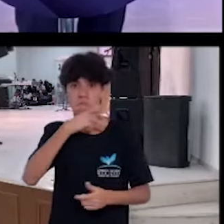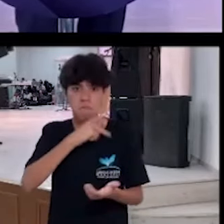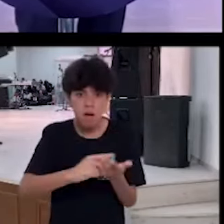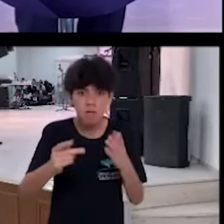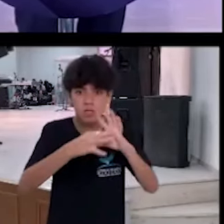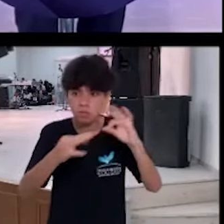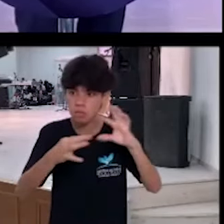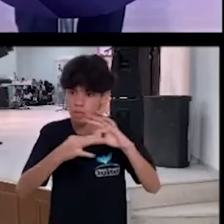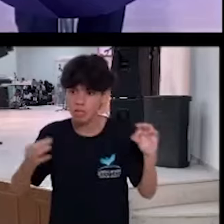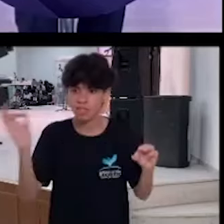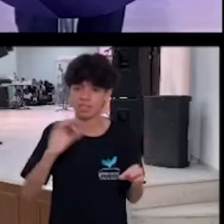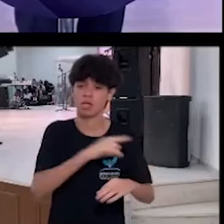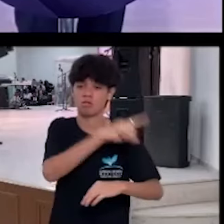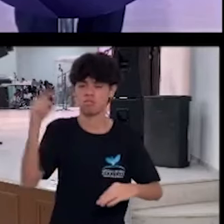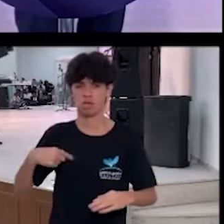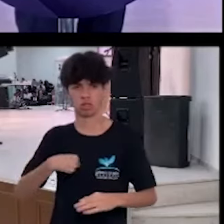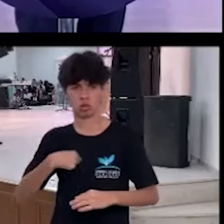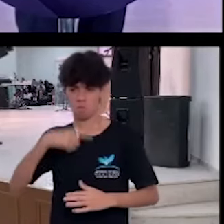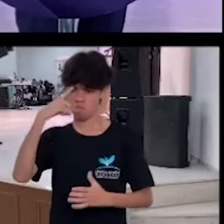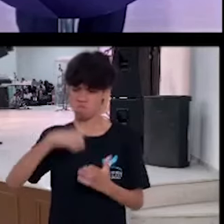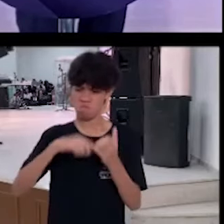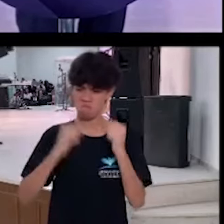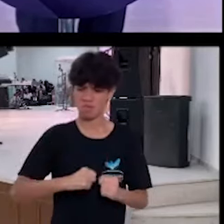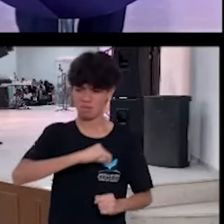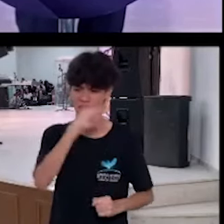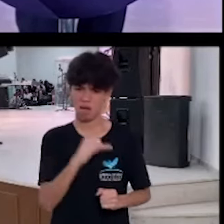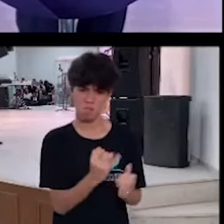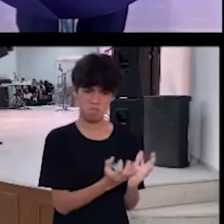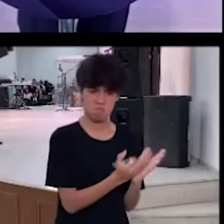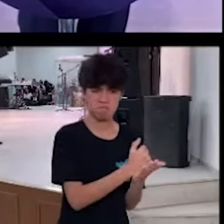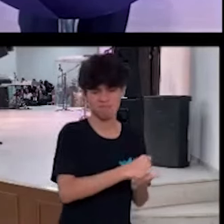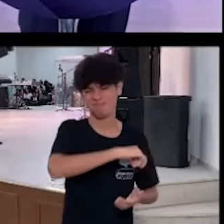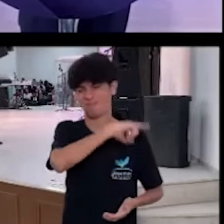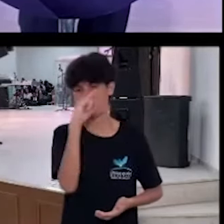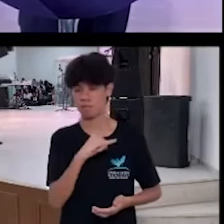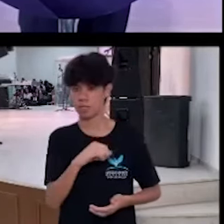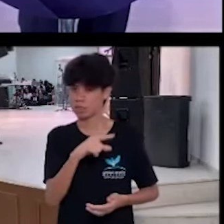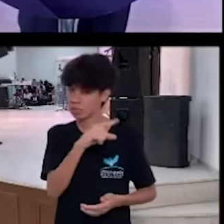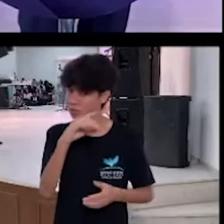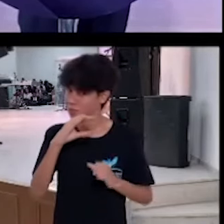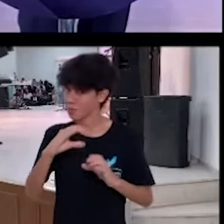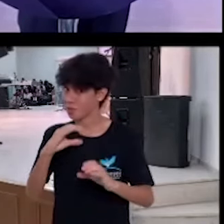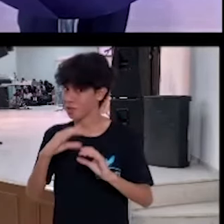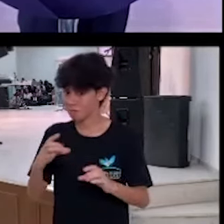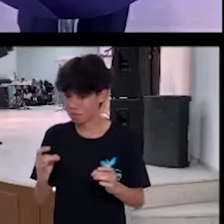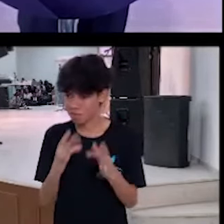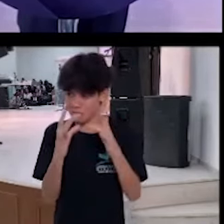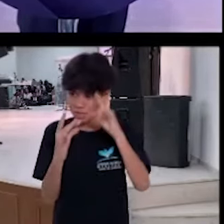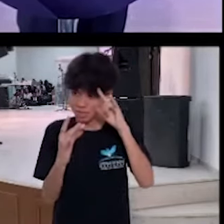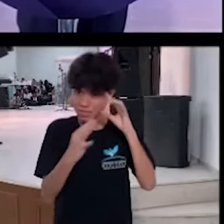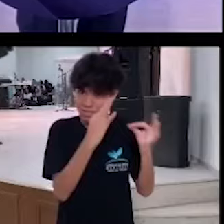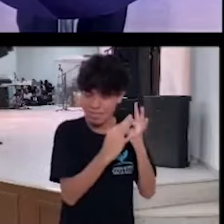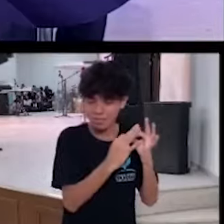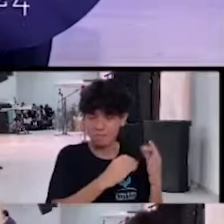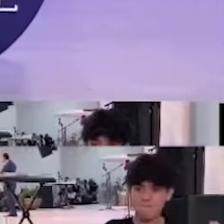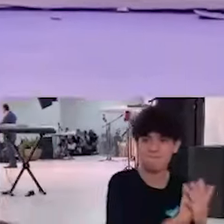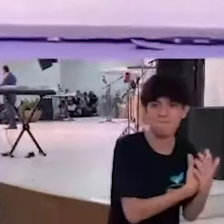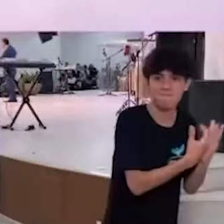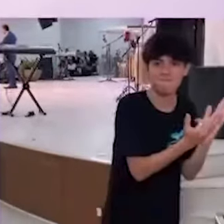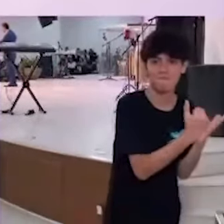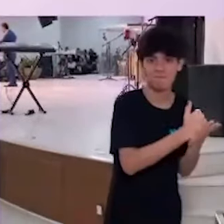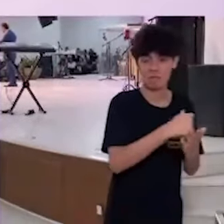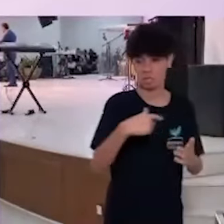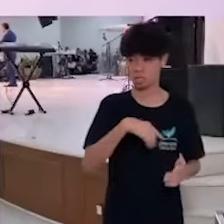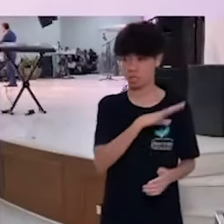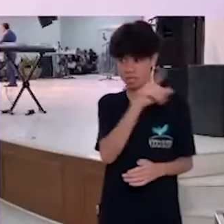sí vamos a ser tentados en esta área, hermanos. Y cuando más